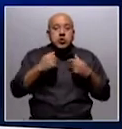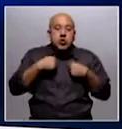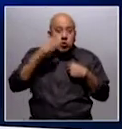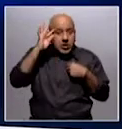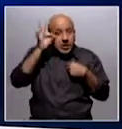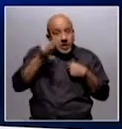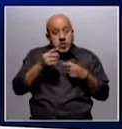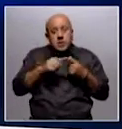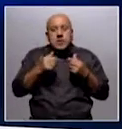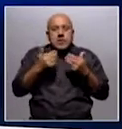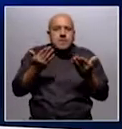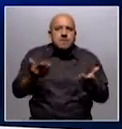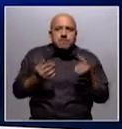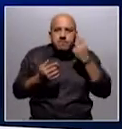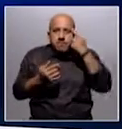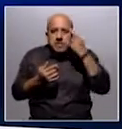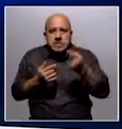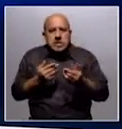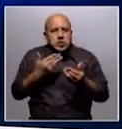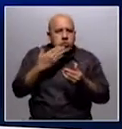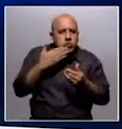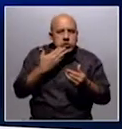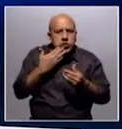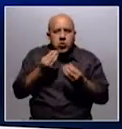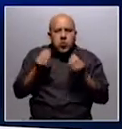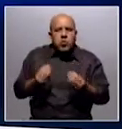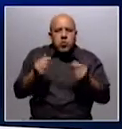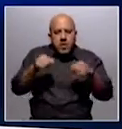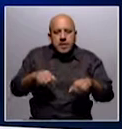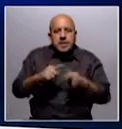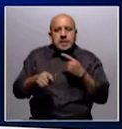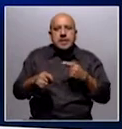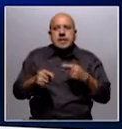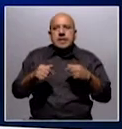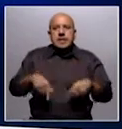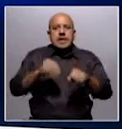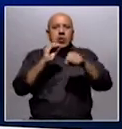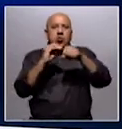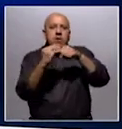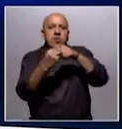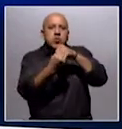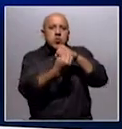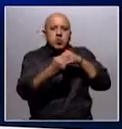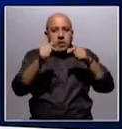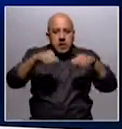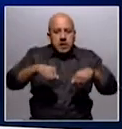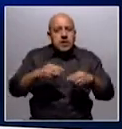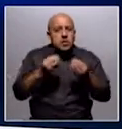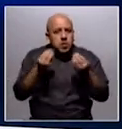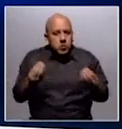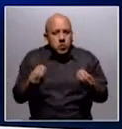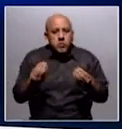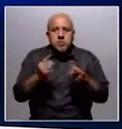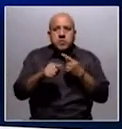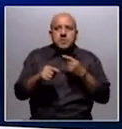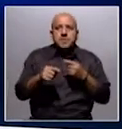ninguno llegamos a pensar a sospechar de qué manera nos puede afectar esta epidemia de coronavirus el commit 19 como se